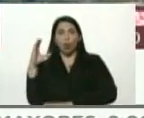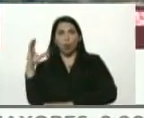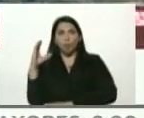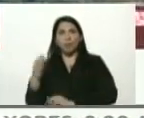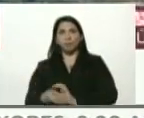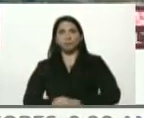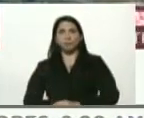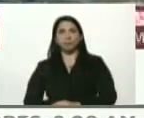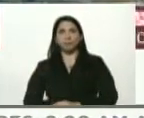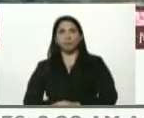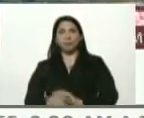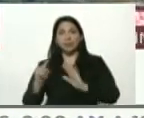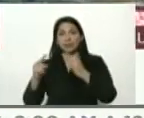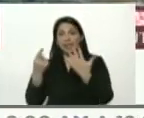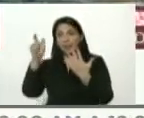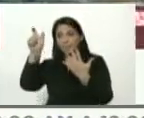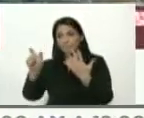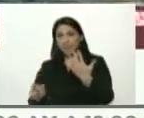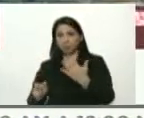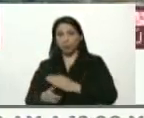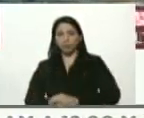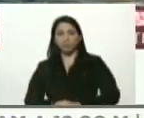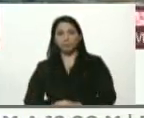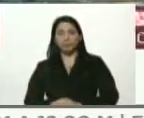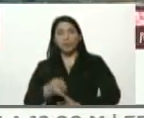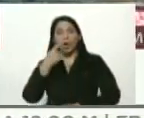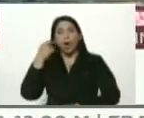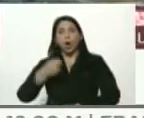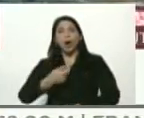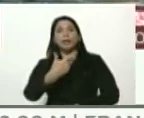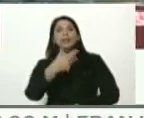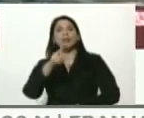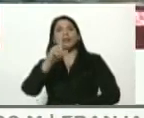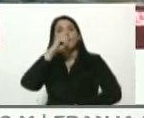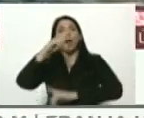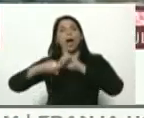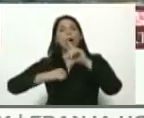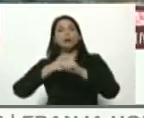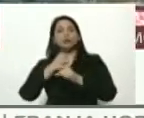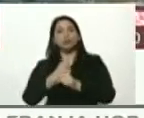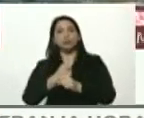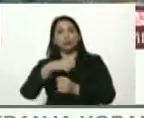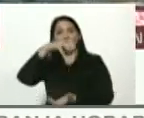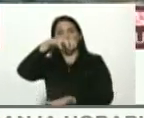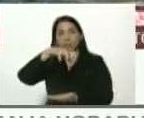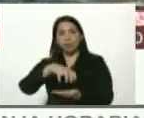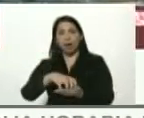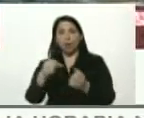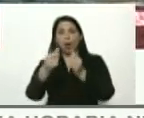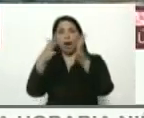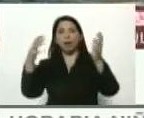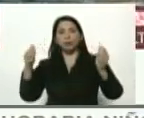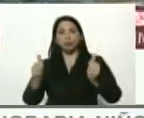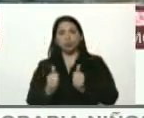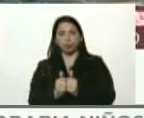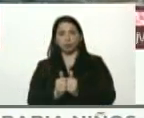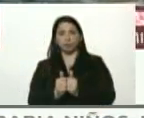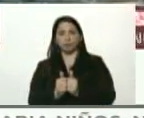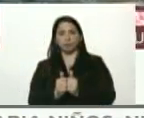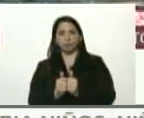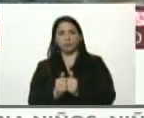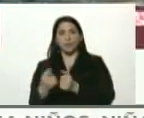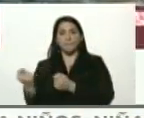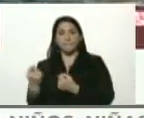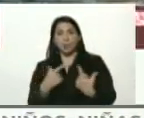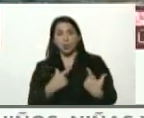Colombia. El sexto caso es un hombre de 31 años de edad, del estado Anzoátegui,